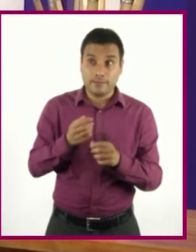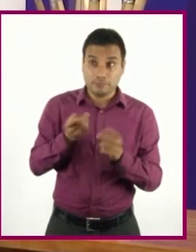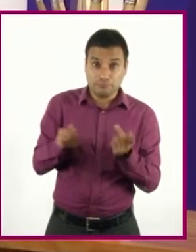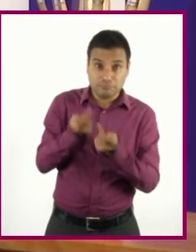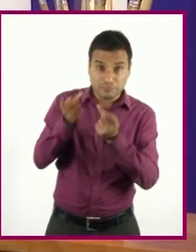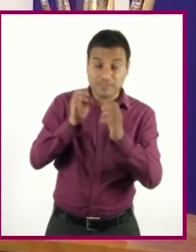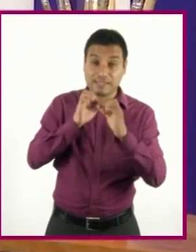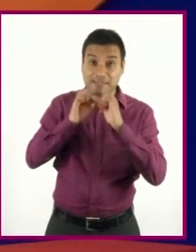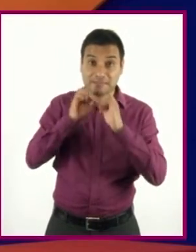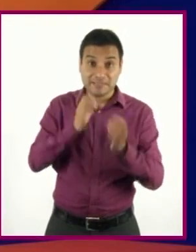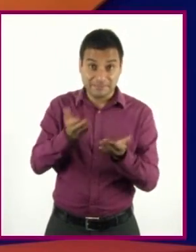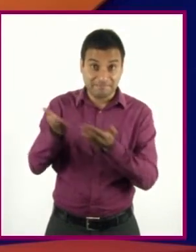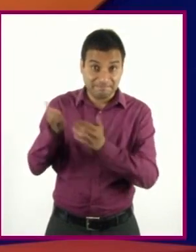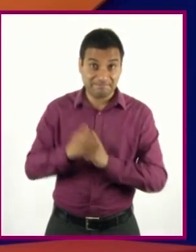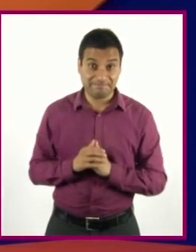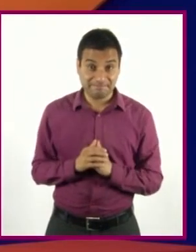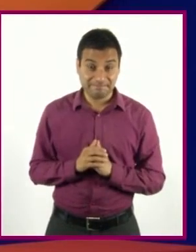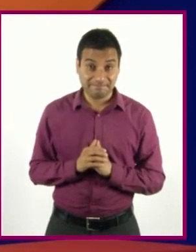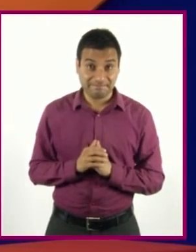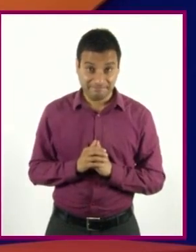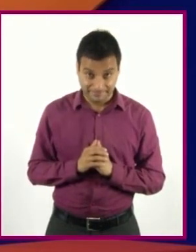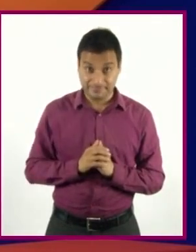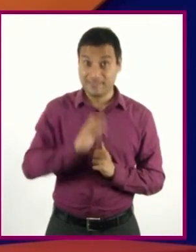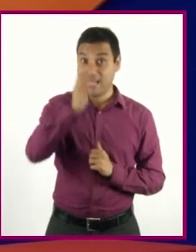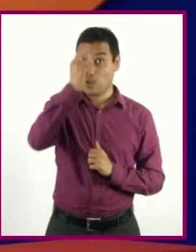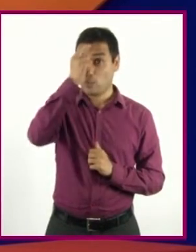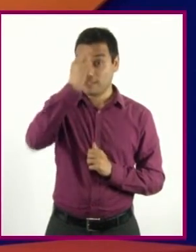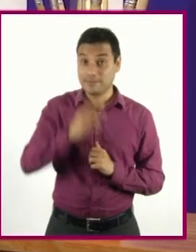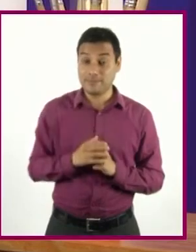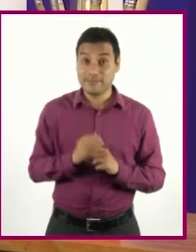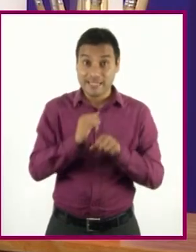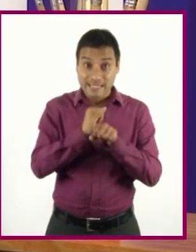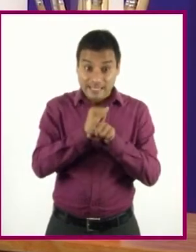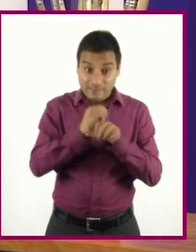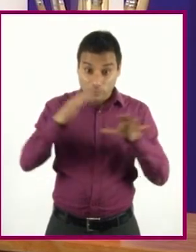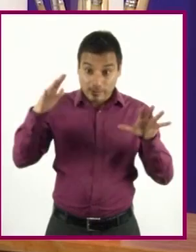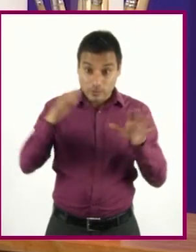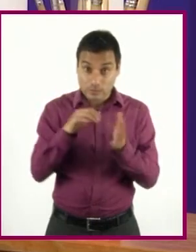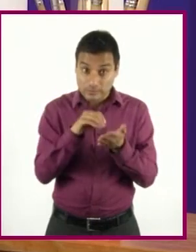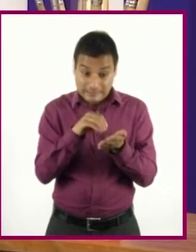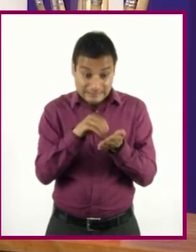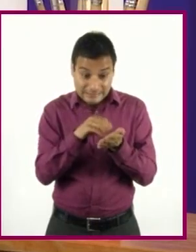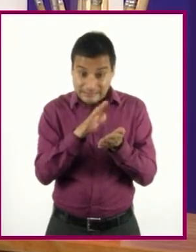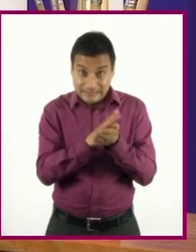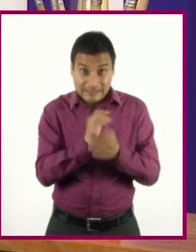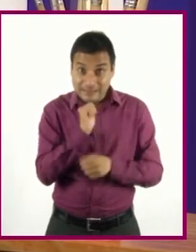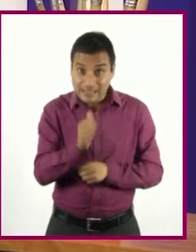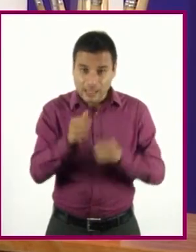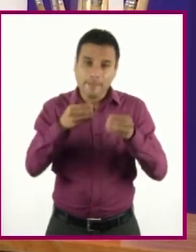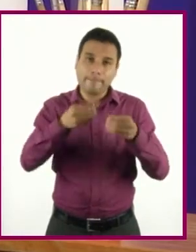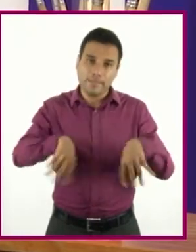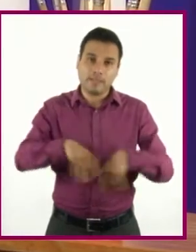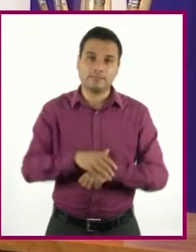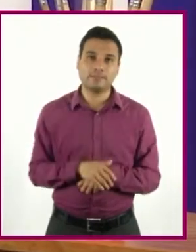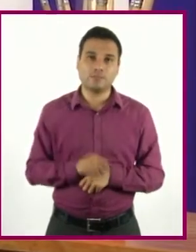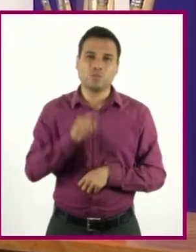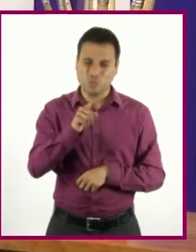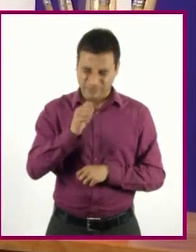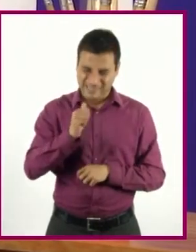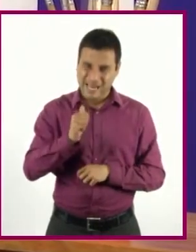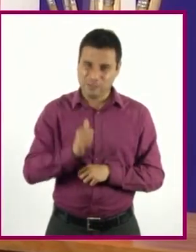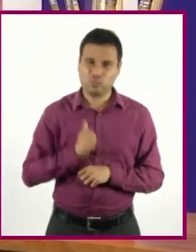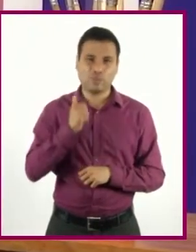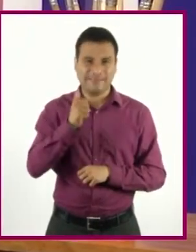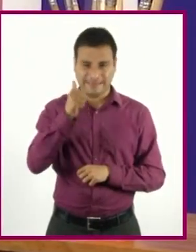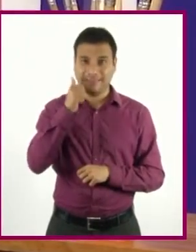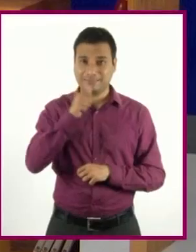más interesantes. No olviden que la información, si no se consigna, se pierde. Aprovechen el conocimiento de